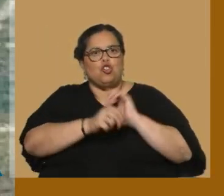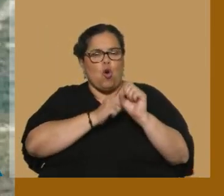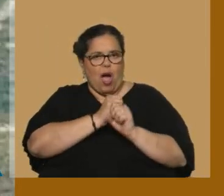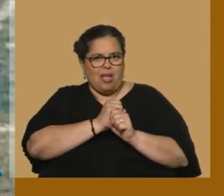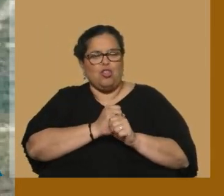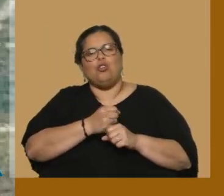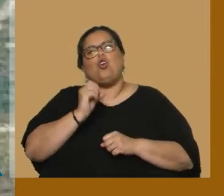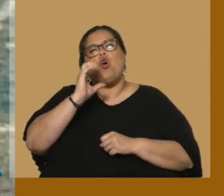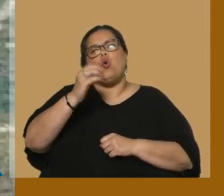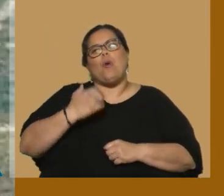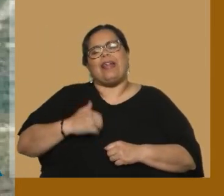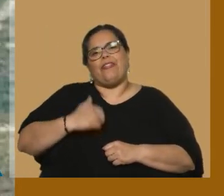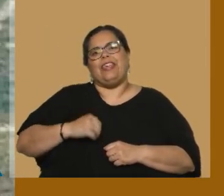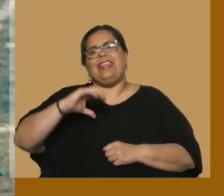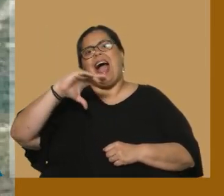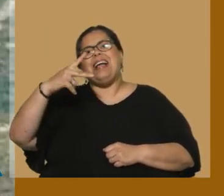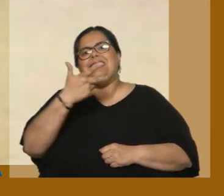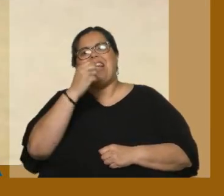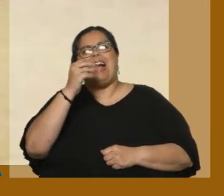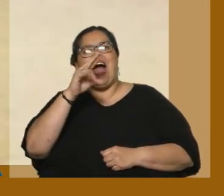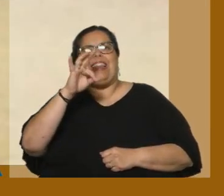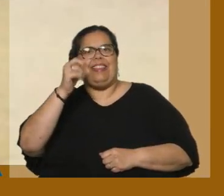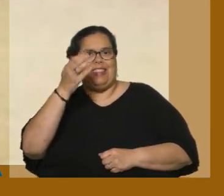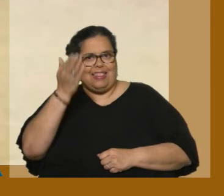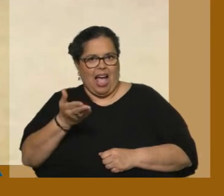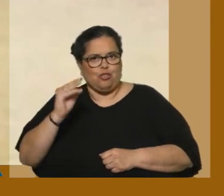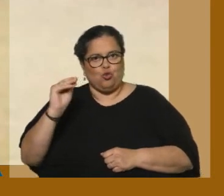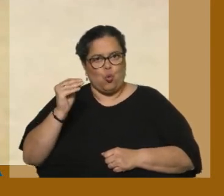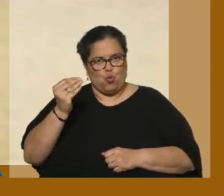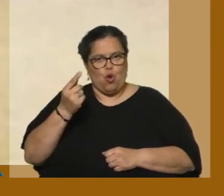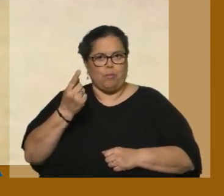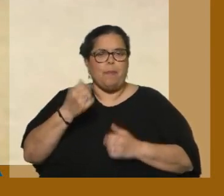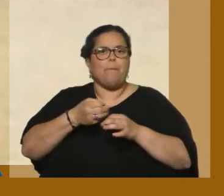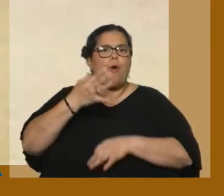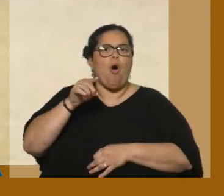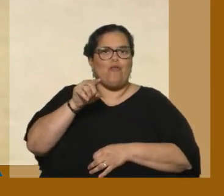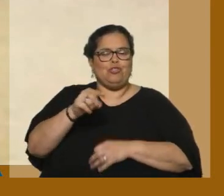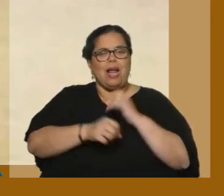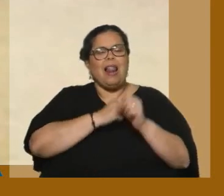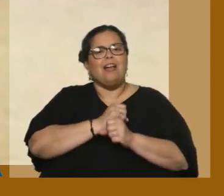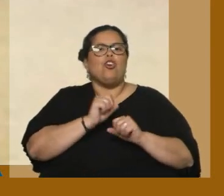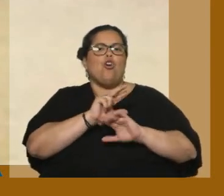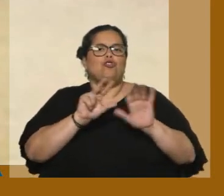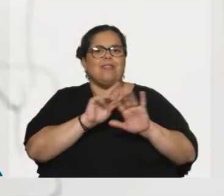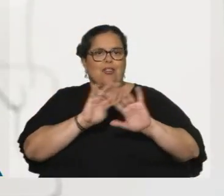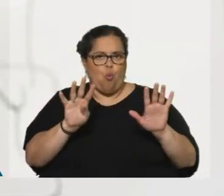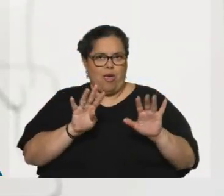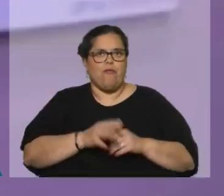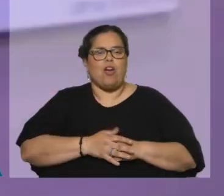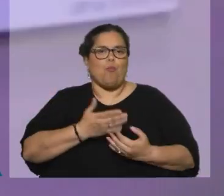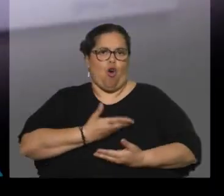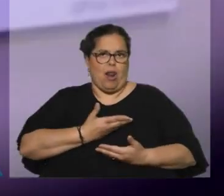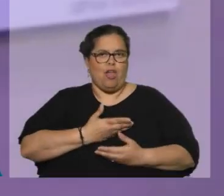club argentino de fútbol chacarita Juniors llegando a ser parte del plantel profesional en el año 89 Se recibió como